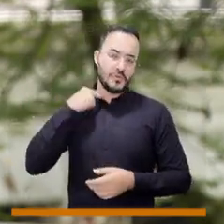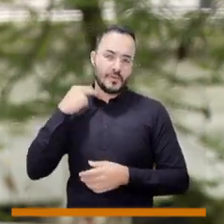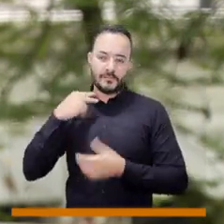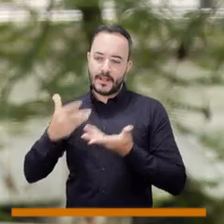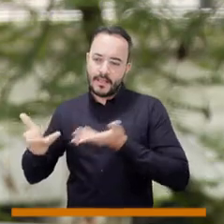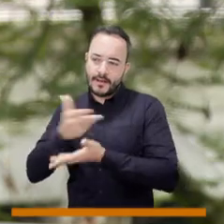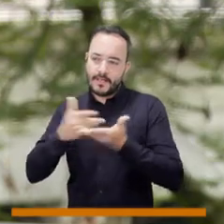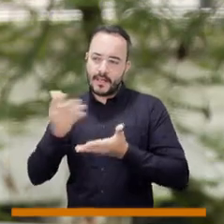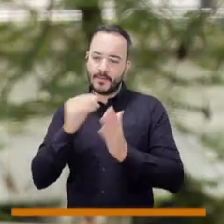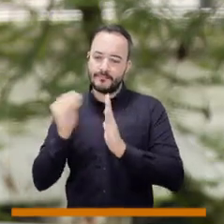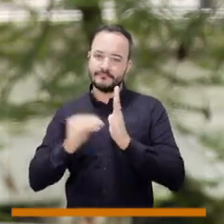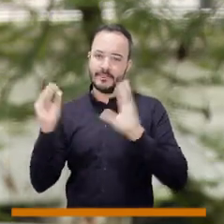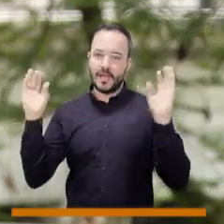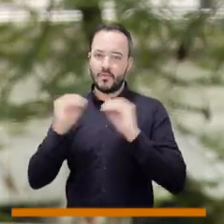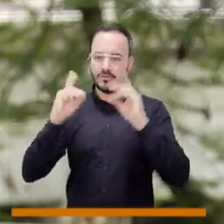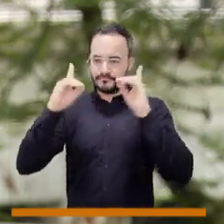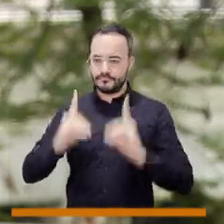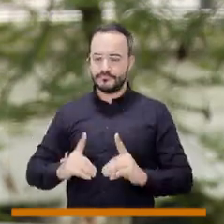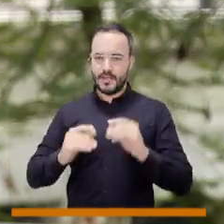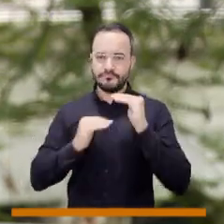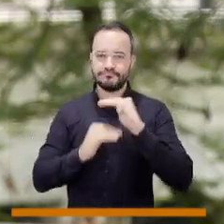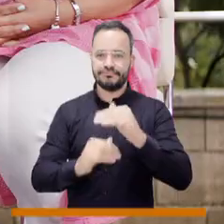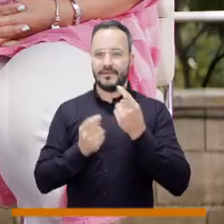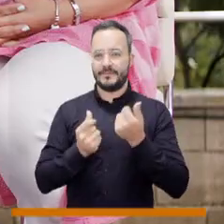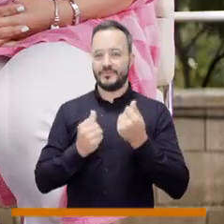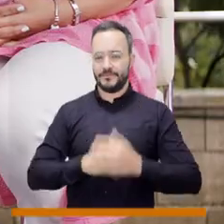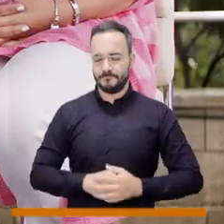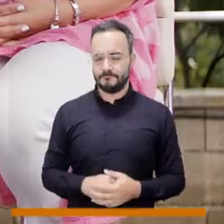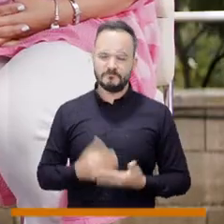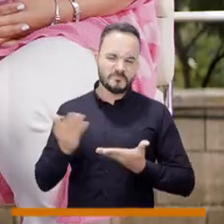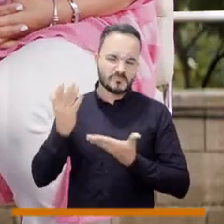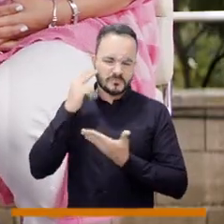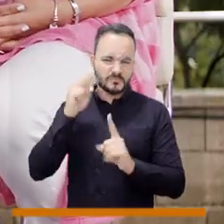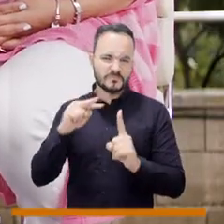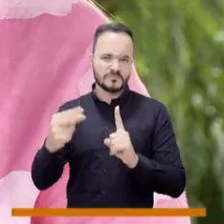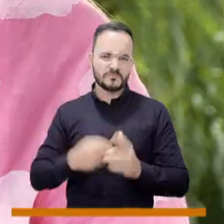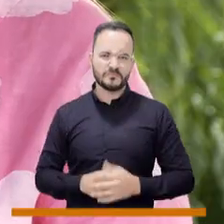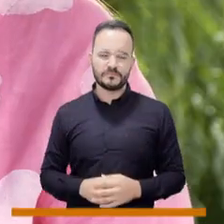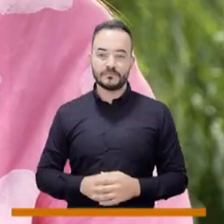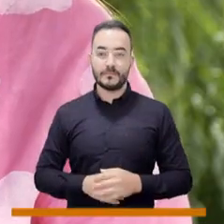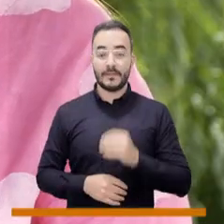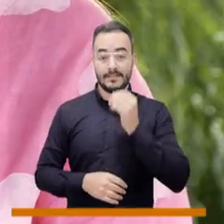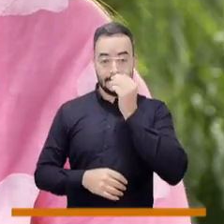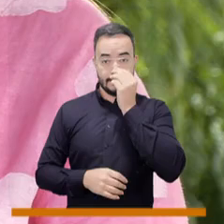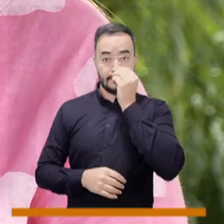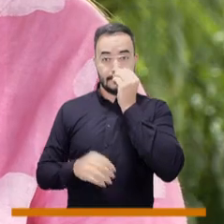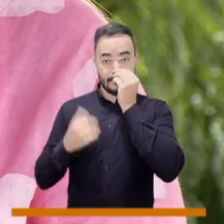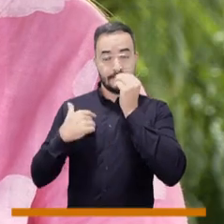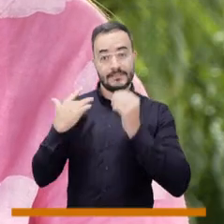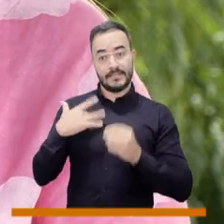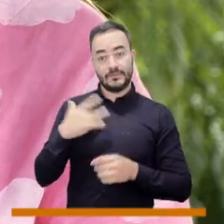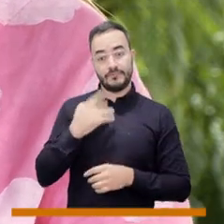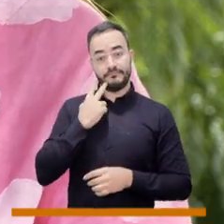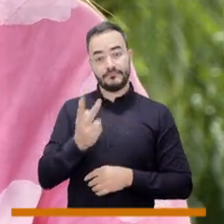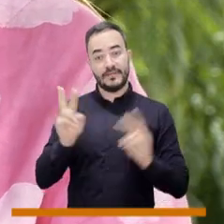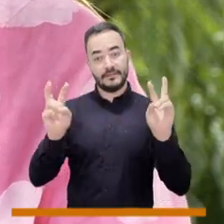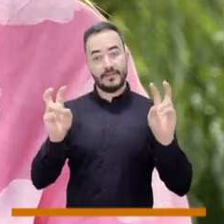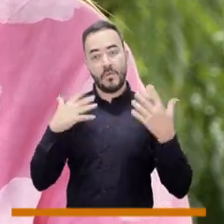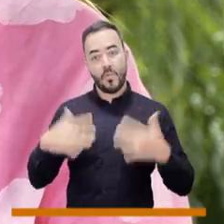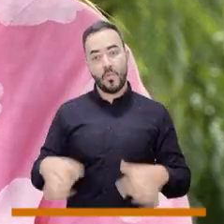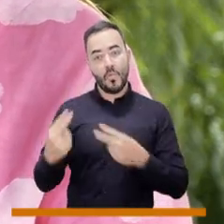y noviembre. ¿Cómo lo va viendo, concejal Leticia? Lo primero es que ese tema es un tema de